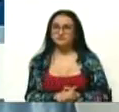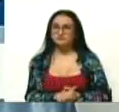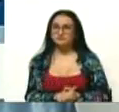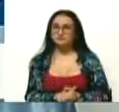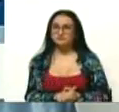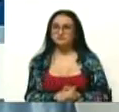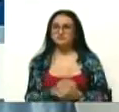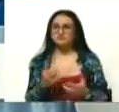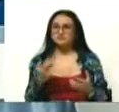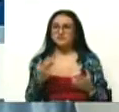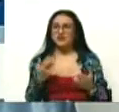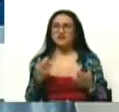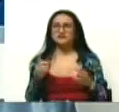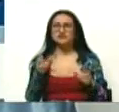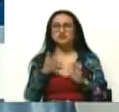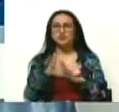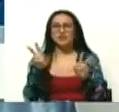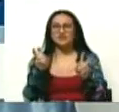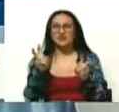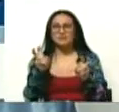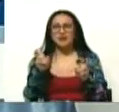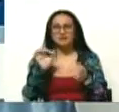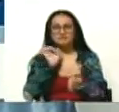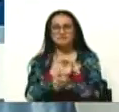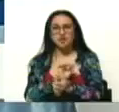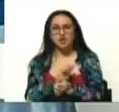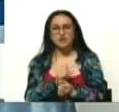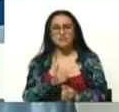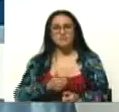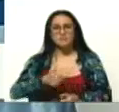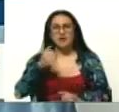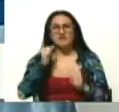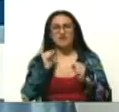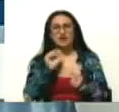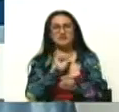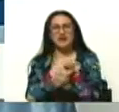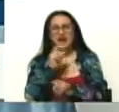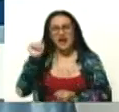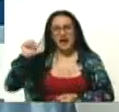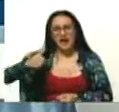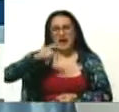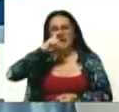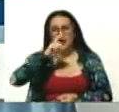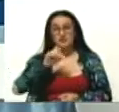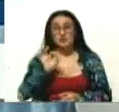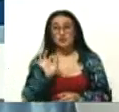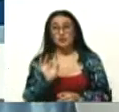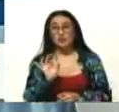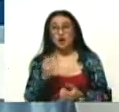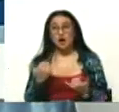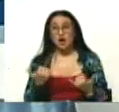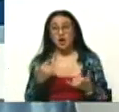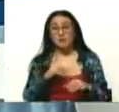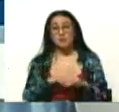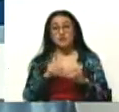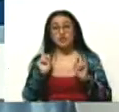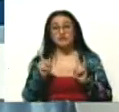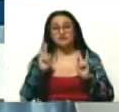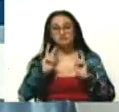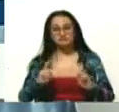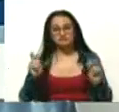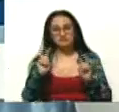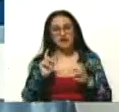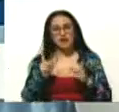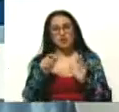en relación a las penas máximas aplicables en el país. Pienso que es el momento de revisar